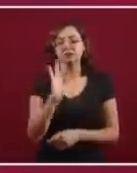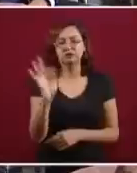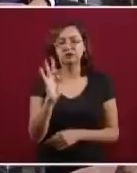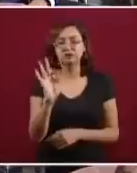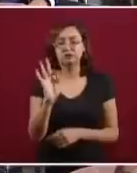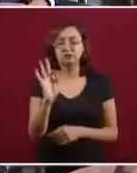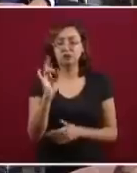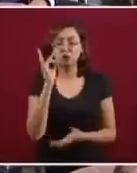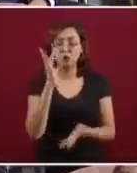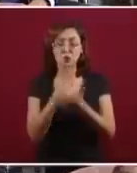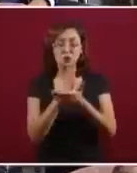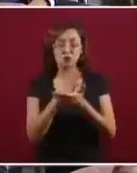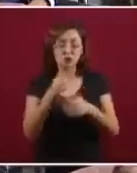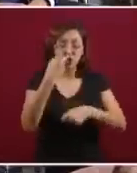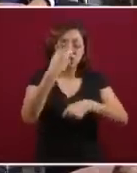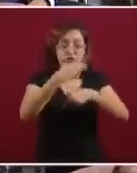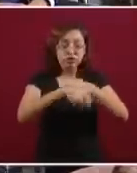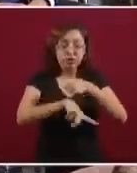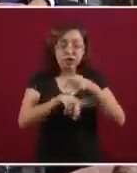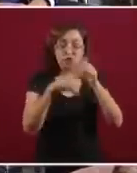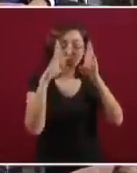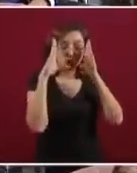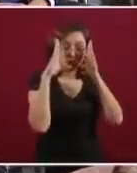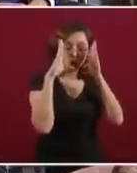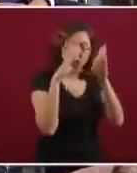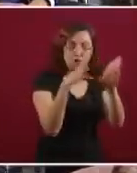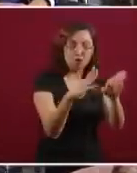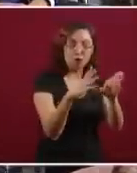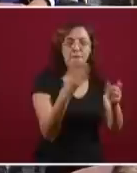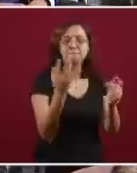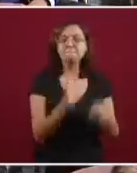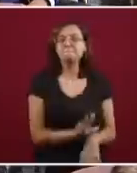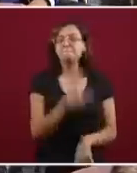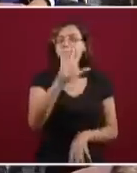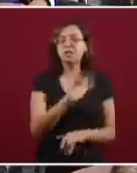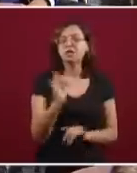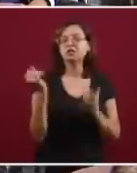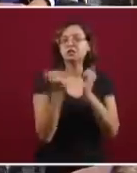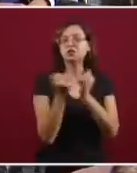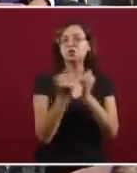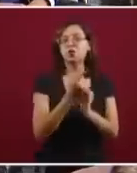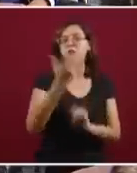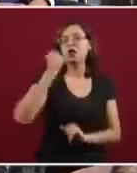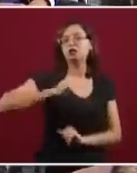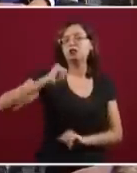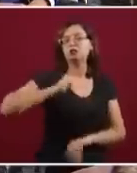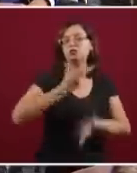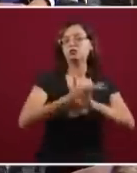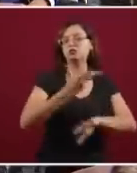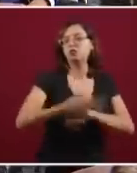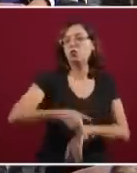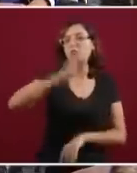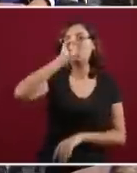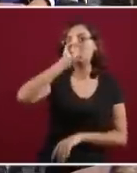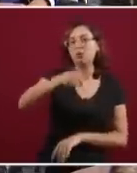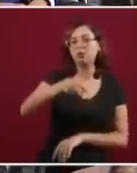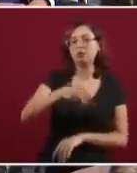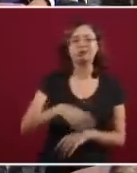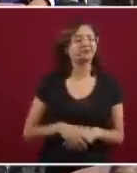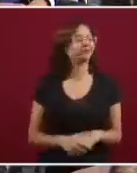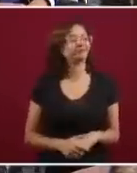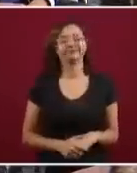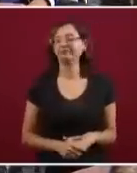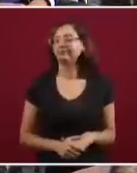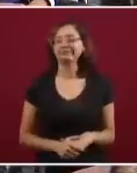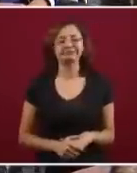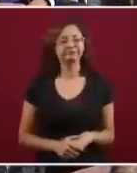solo veo ese segmento esto se parece al enfoque prohibicionista de eeuu en los años 80 no tenemos que decir a las